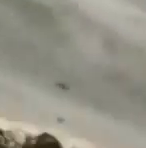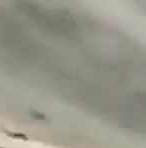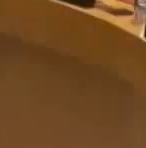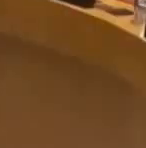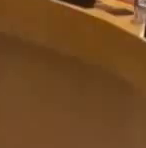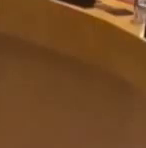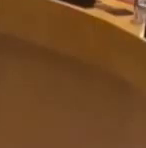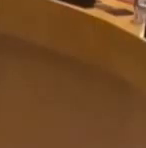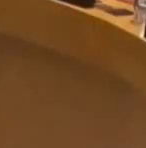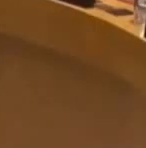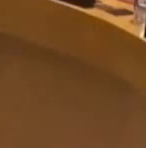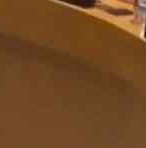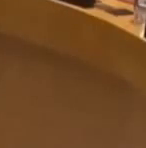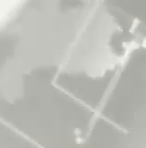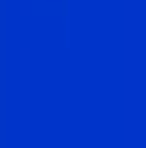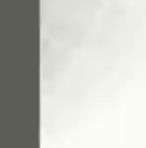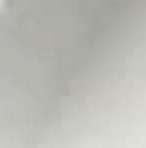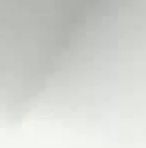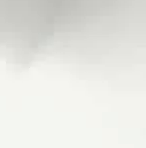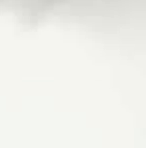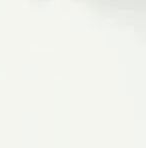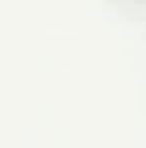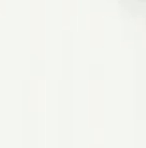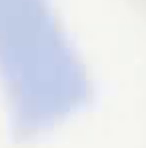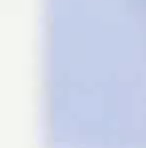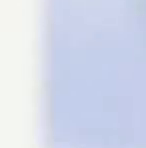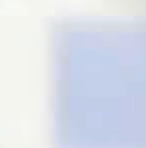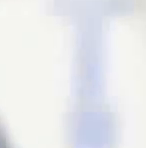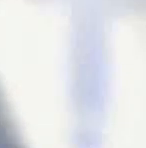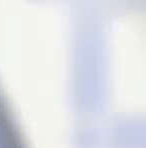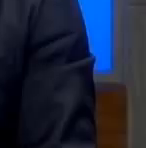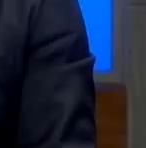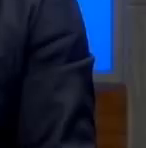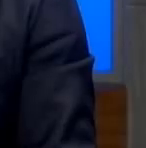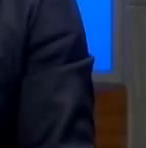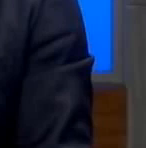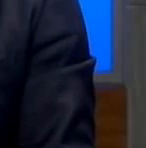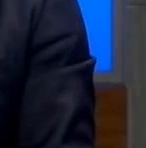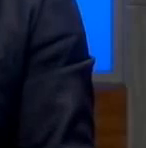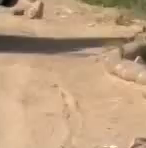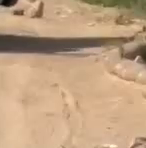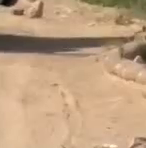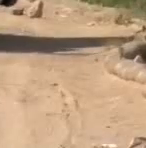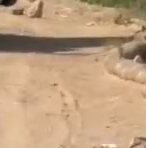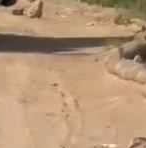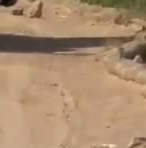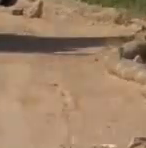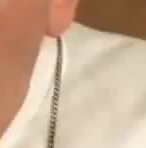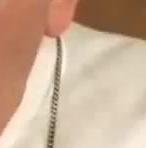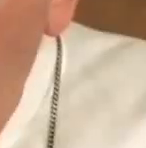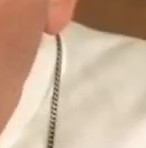Reflexiones a profundidad. Enfoque mundial. Con Fabricio Ceballos.